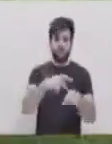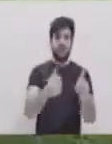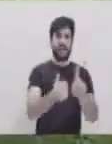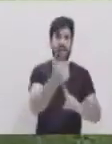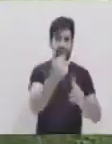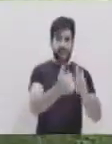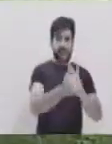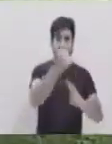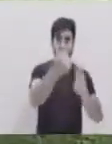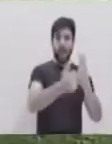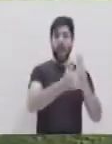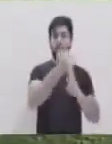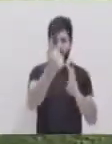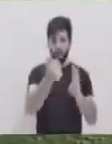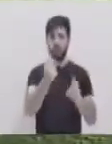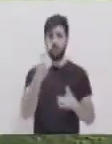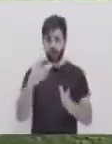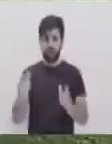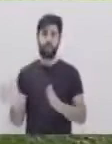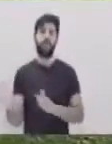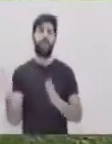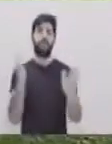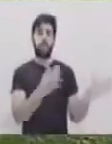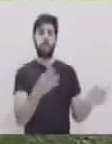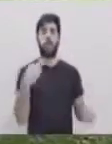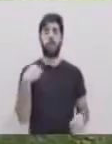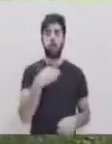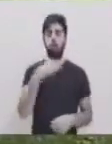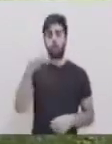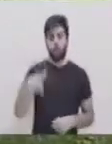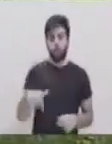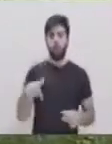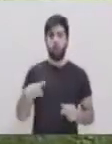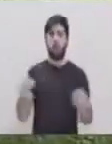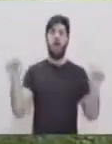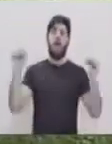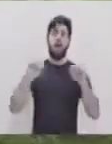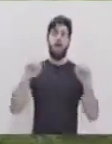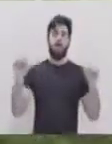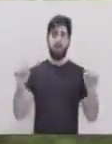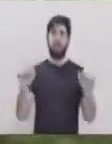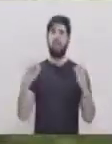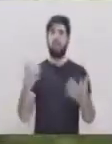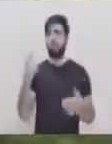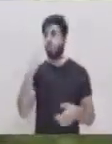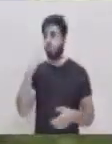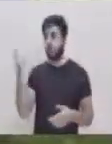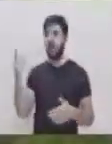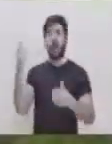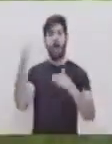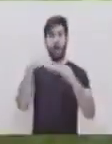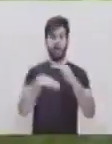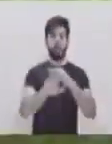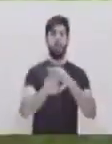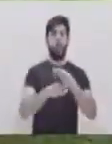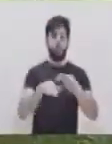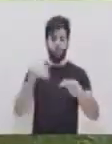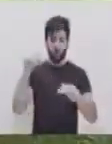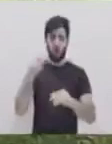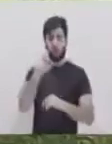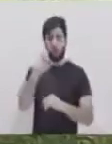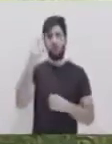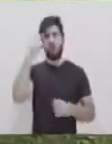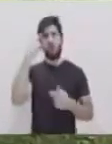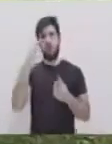ya hemos culminado el calentamiento, vamos a empezar con la canción de adentro y afuera. Necesito que ubiques qué parte